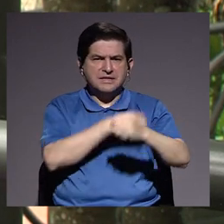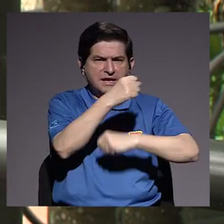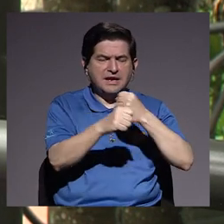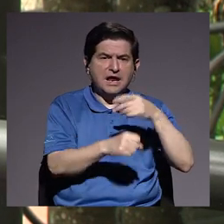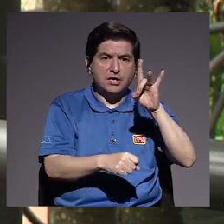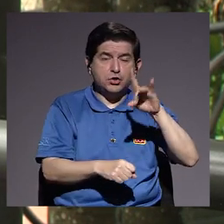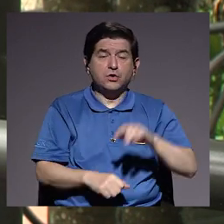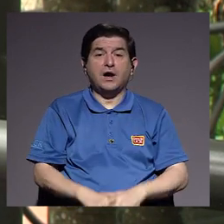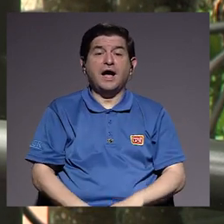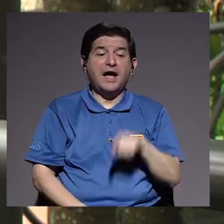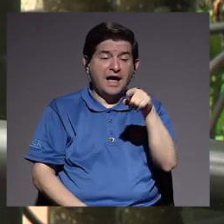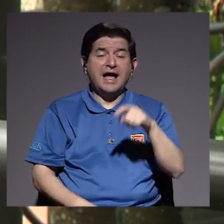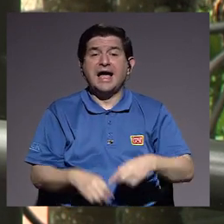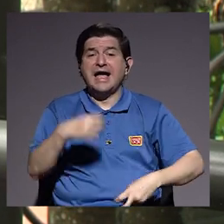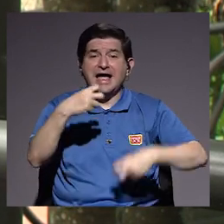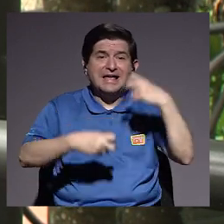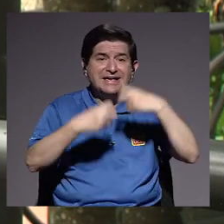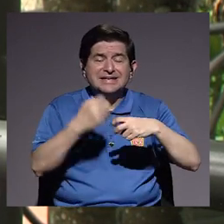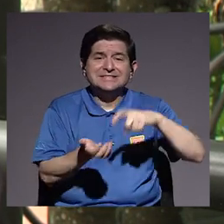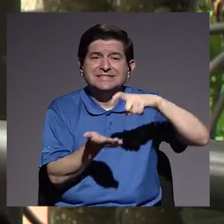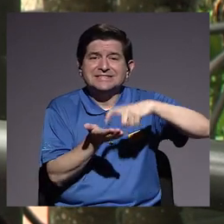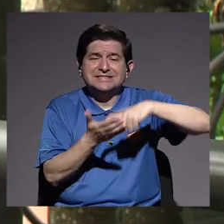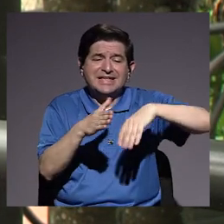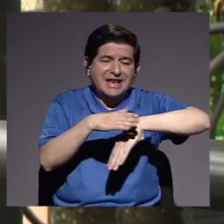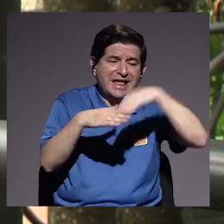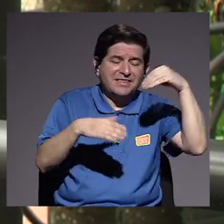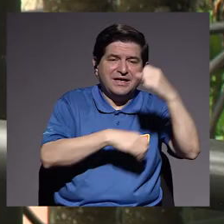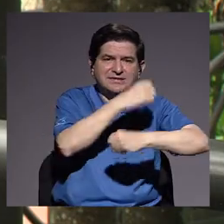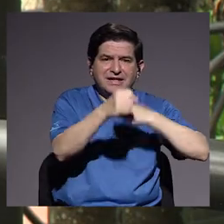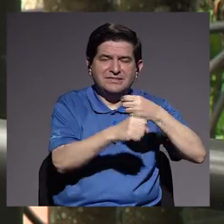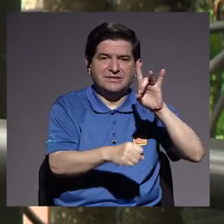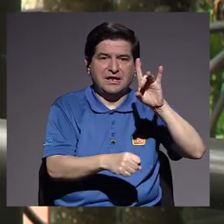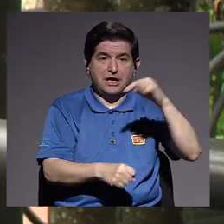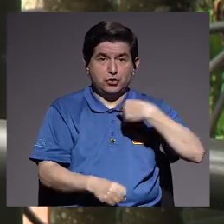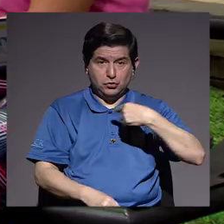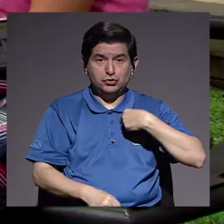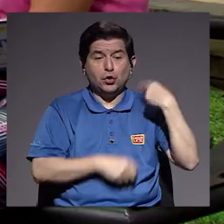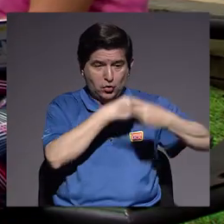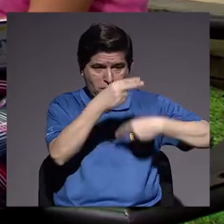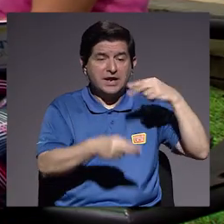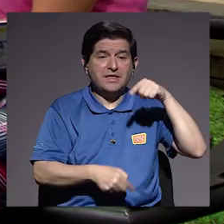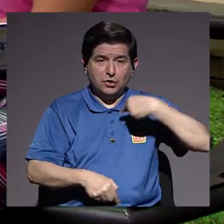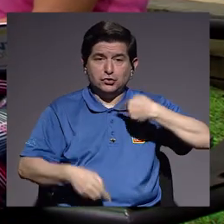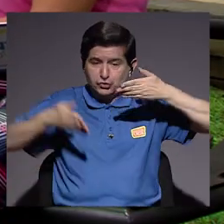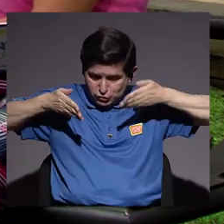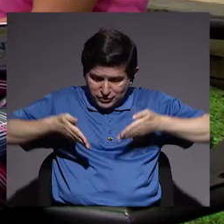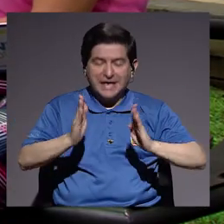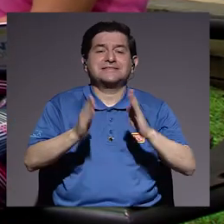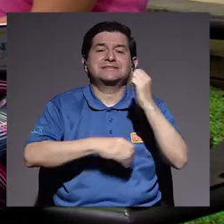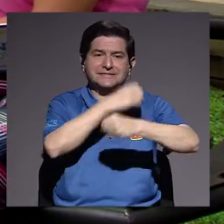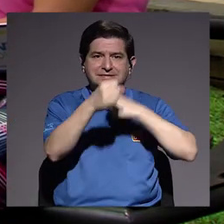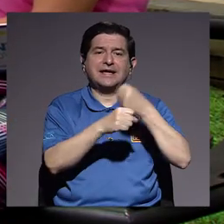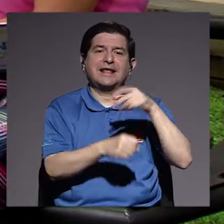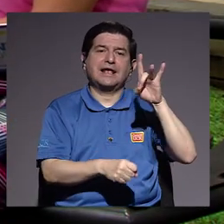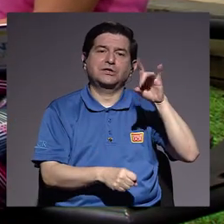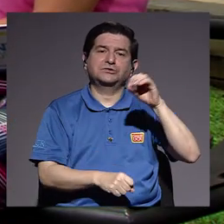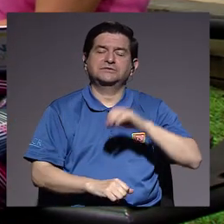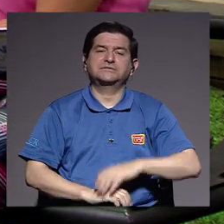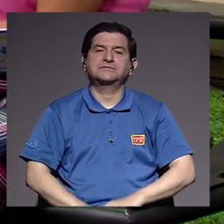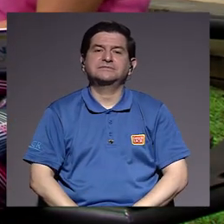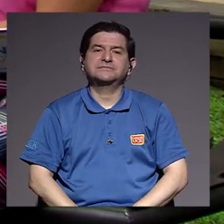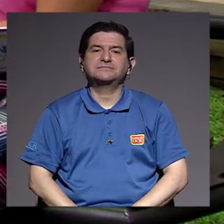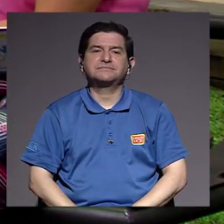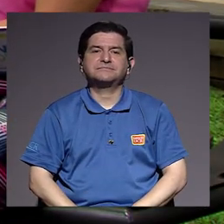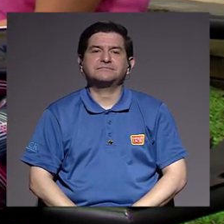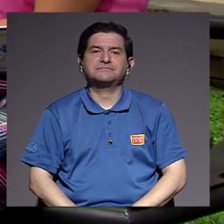la deuda externa, la crisis de los 80, ¿verdad? De la cual, por lo menos en mi caso, yo soy heredero, yo nací justamente en los 80. Claro, mucha de la gente que están ahora,